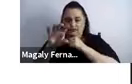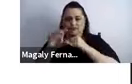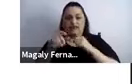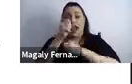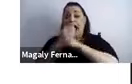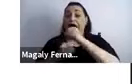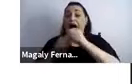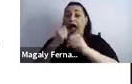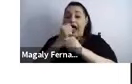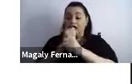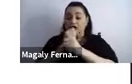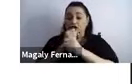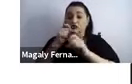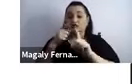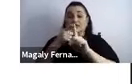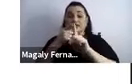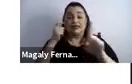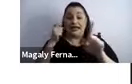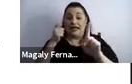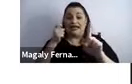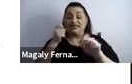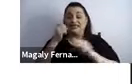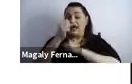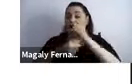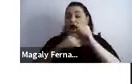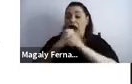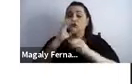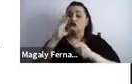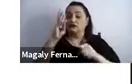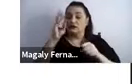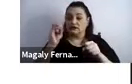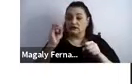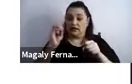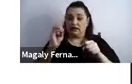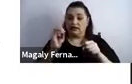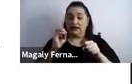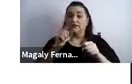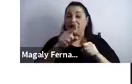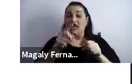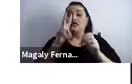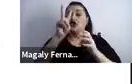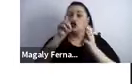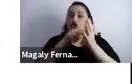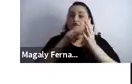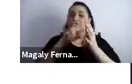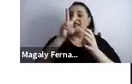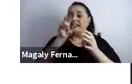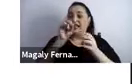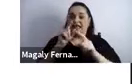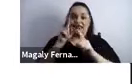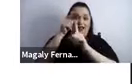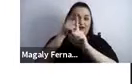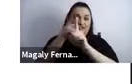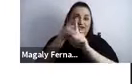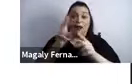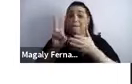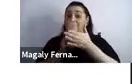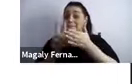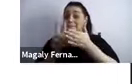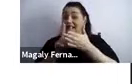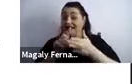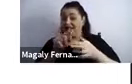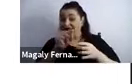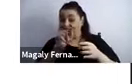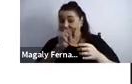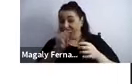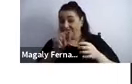años, también desde el año 60, y aquí está puesto hasta el 2030. Y estos son los países en verde, aquellos que